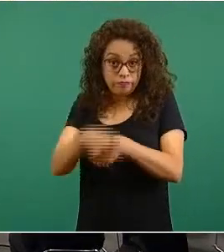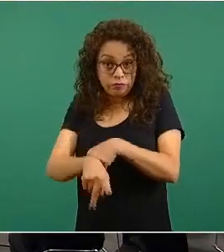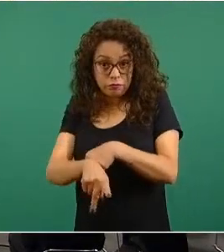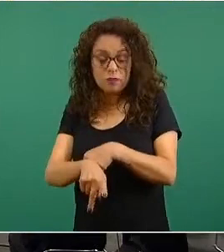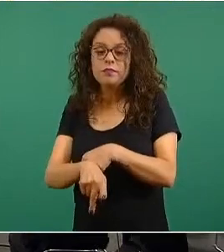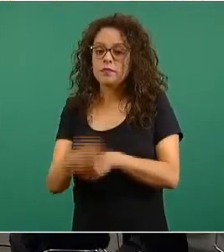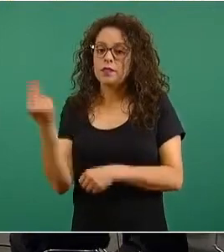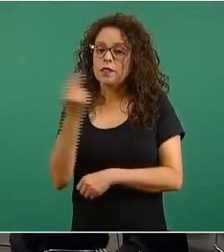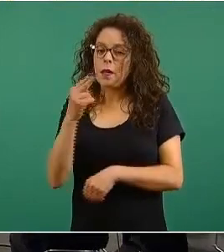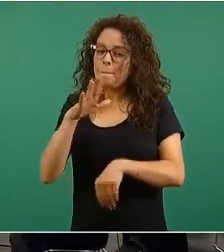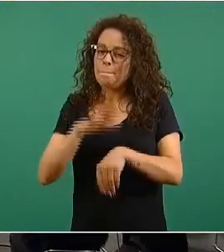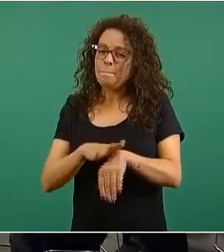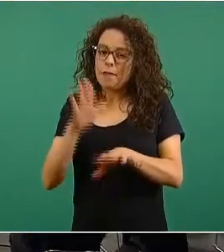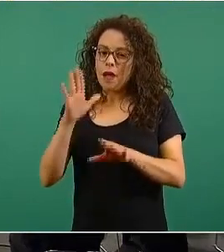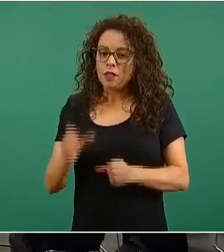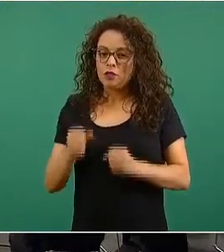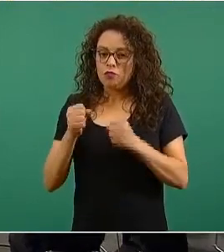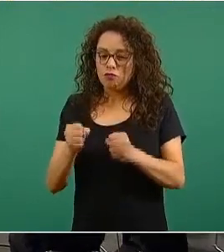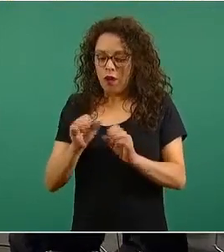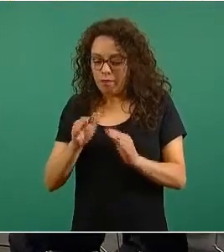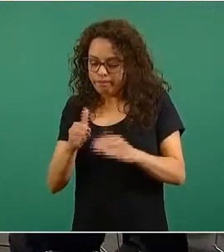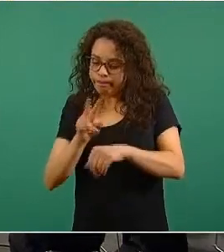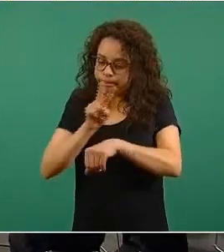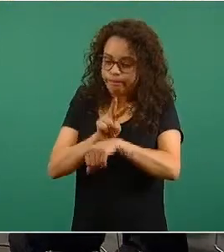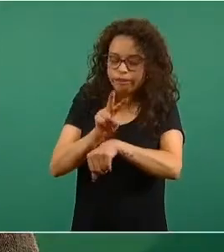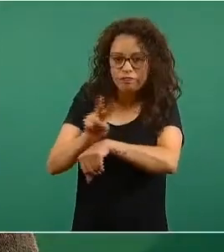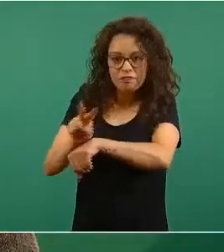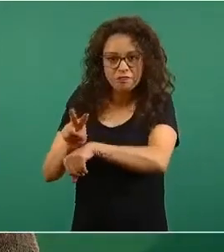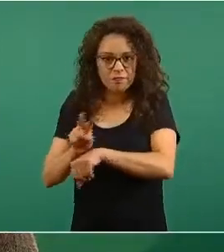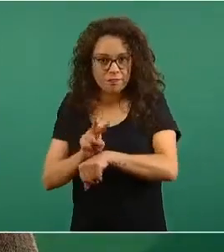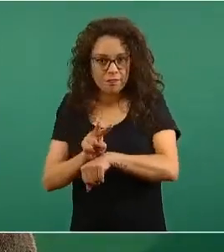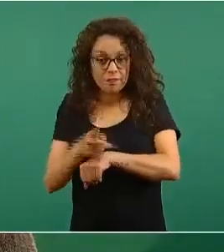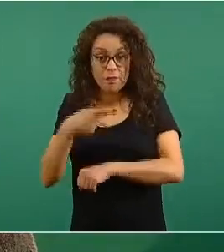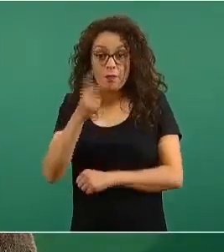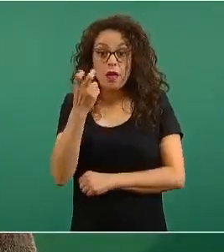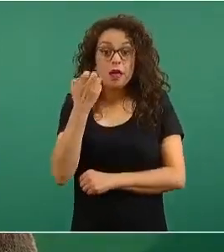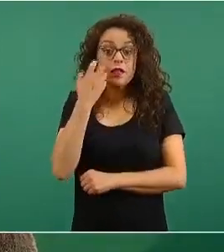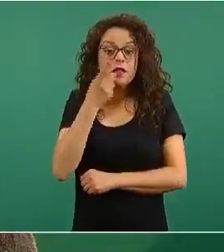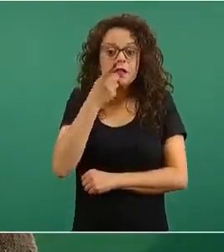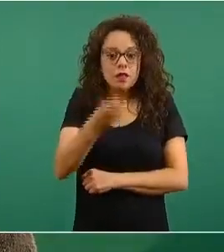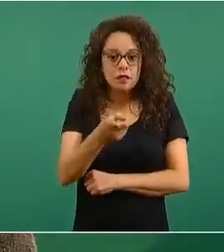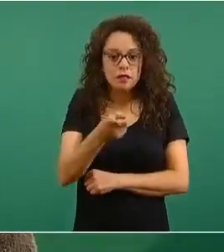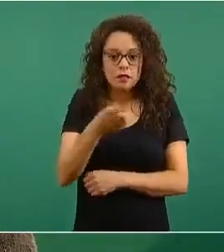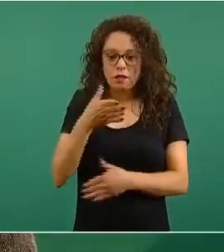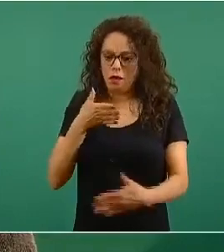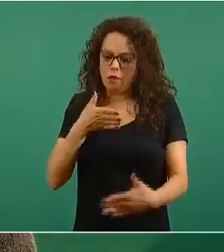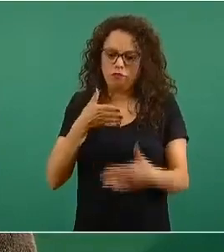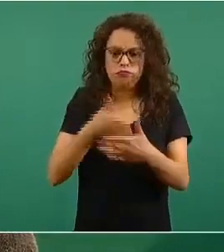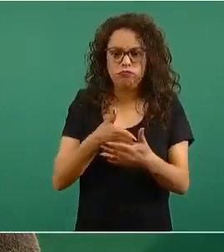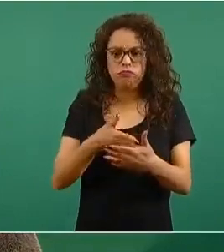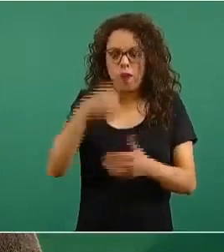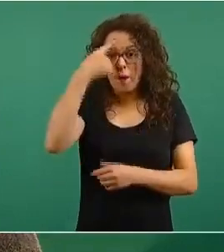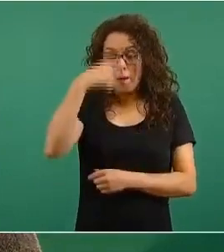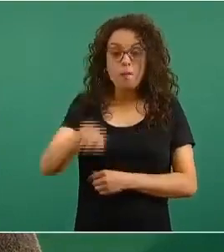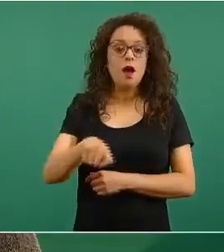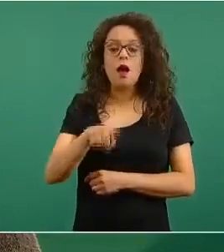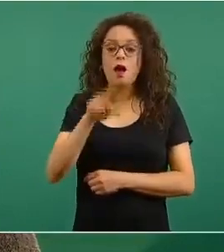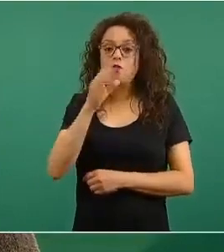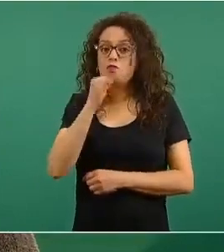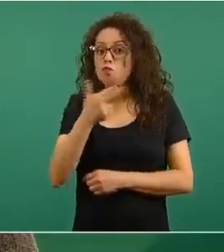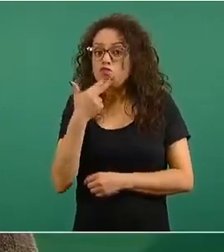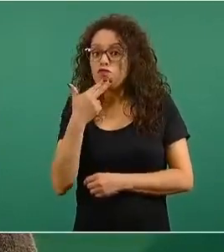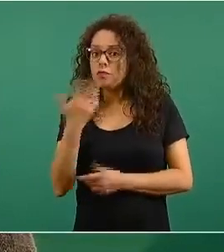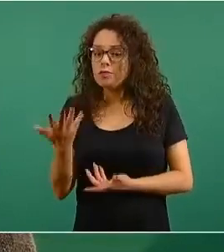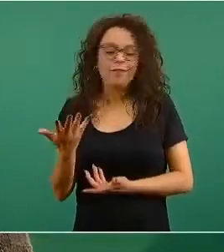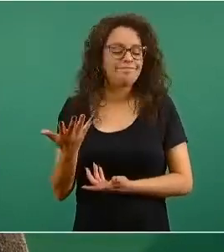requieren una vigilancia particular, pero no impiden del todo el utilizar el producto. Y